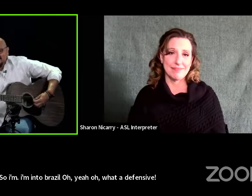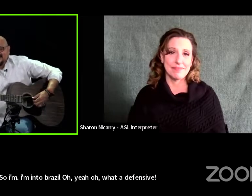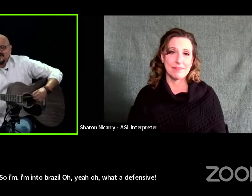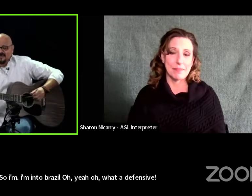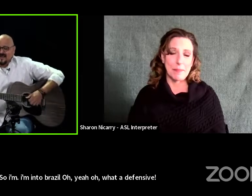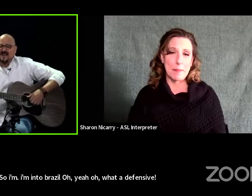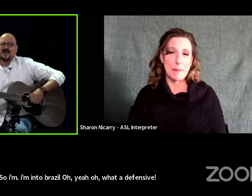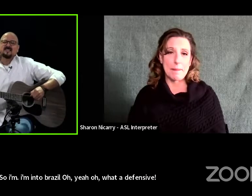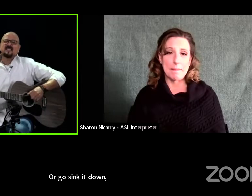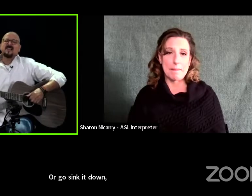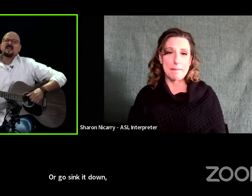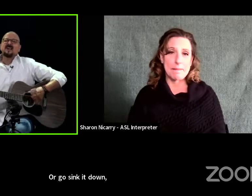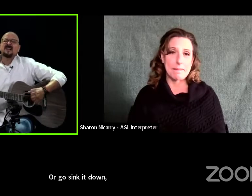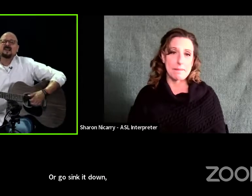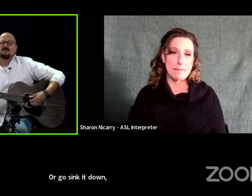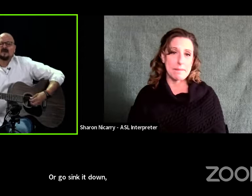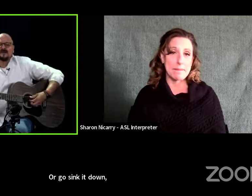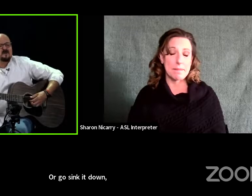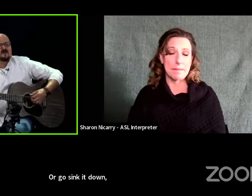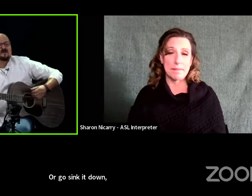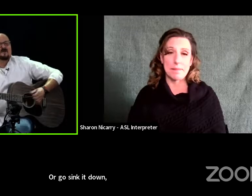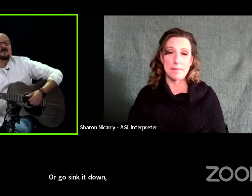inquietantes de escena